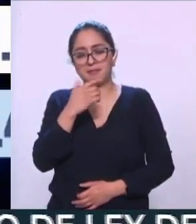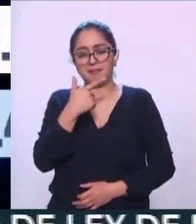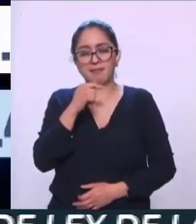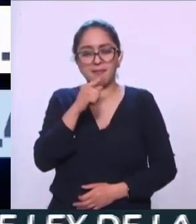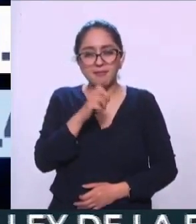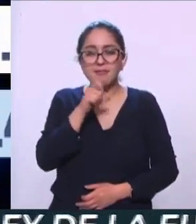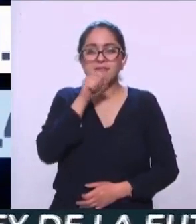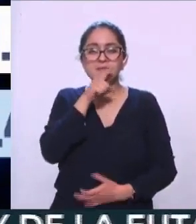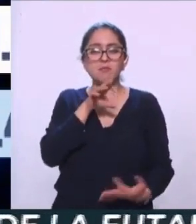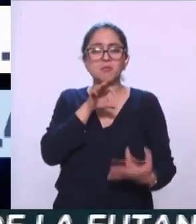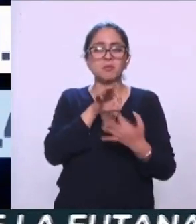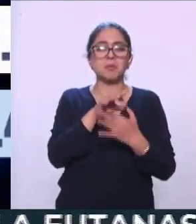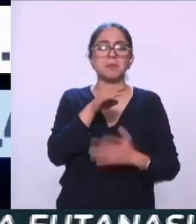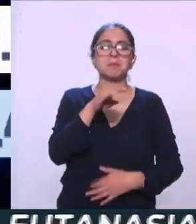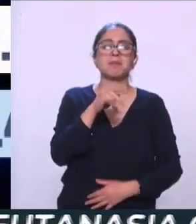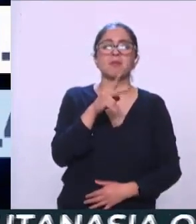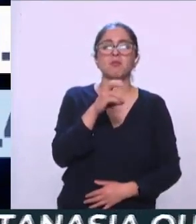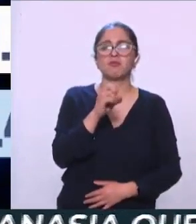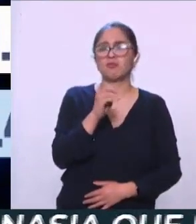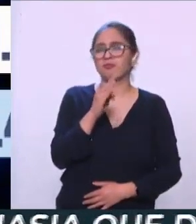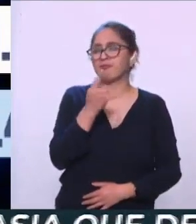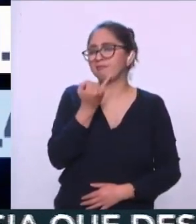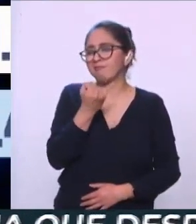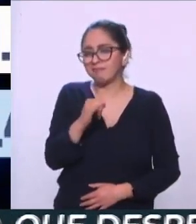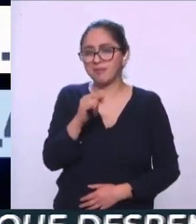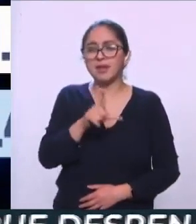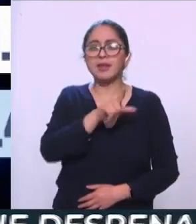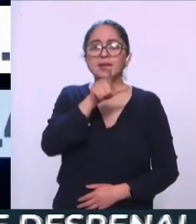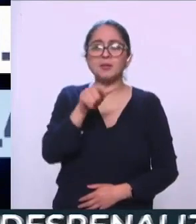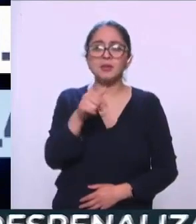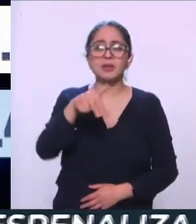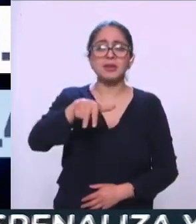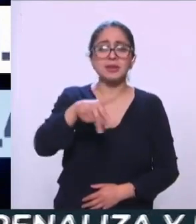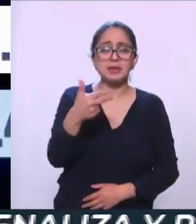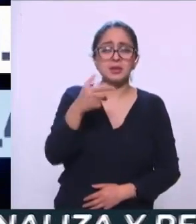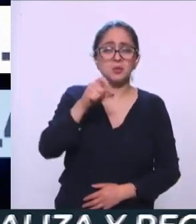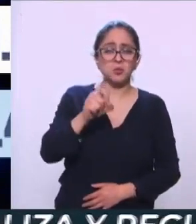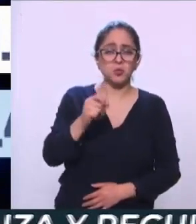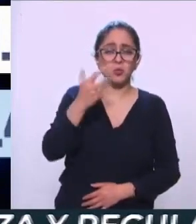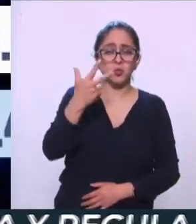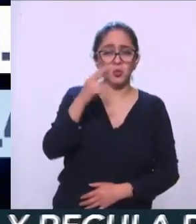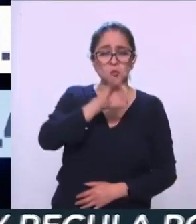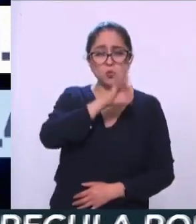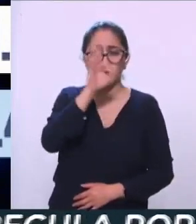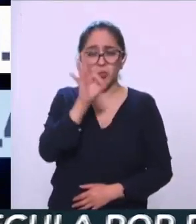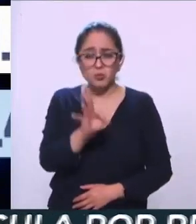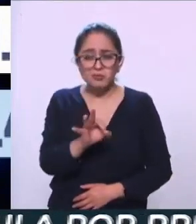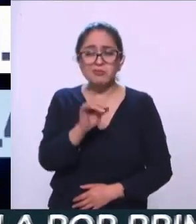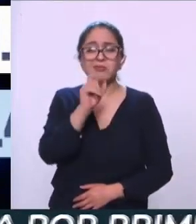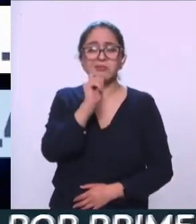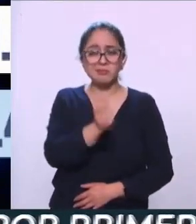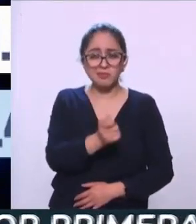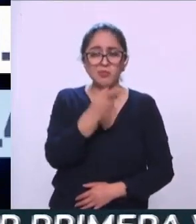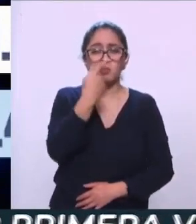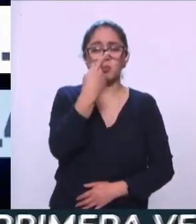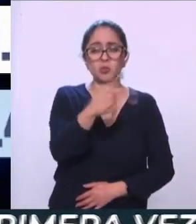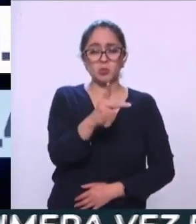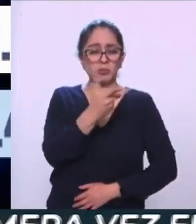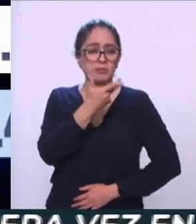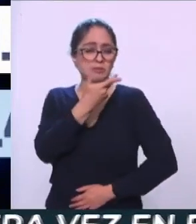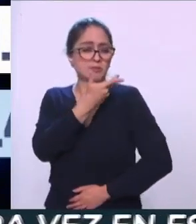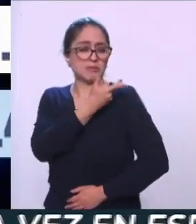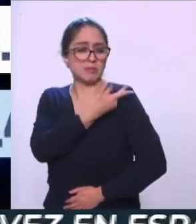casi. Luego un 13.8% vacunas que iban a modificarte el